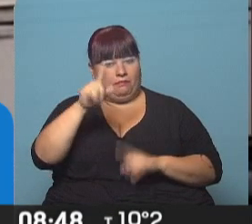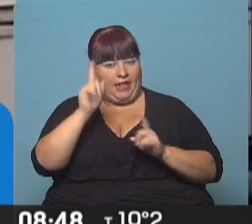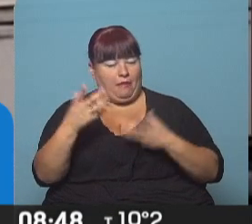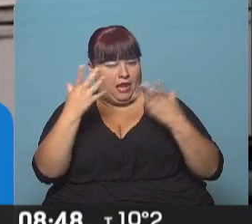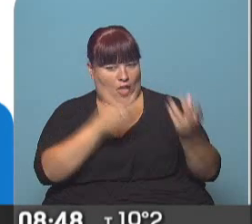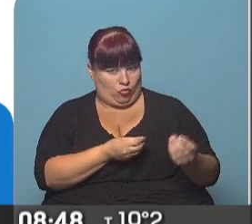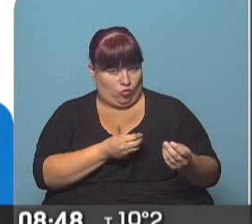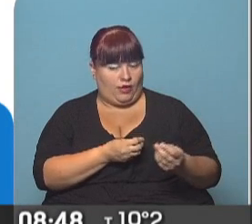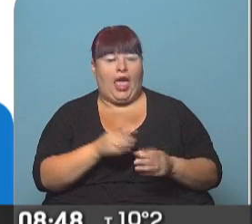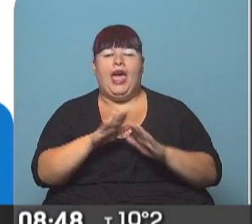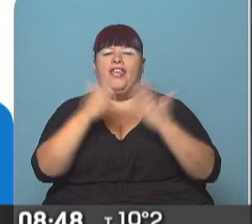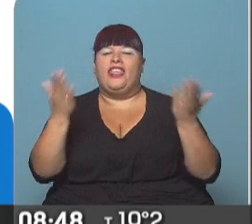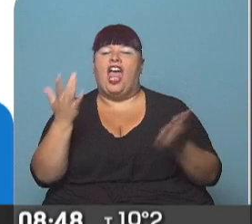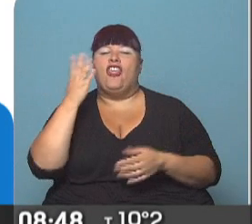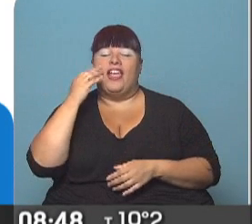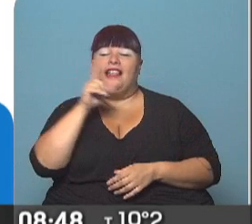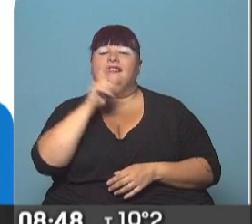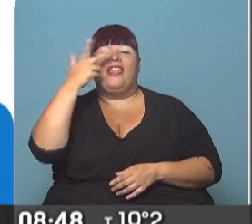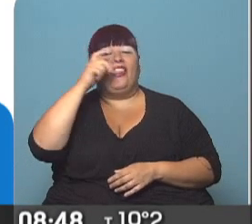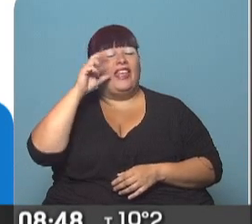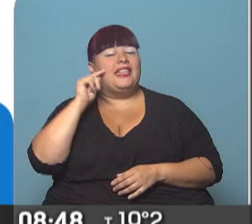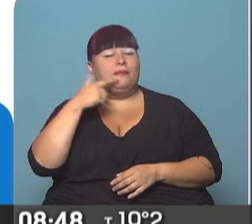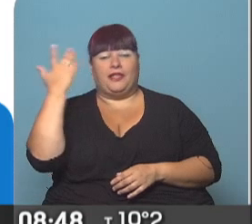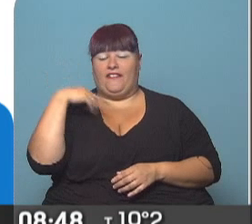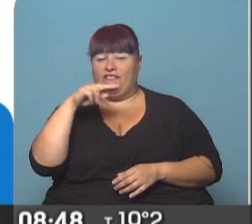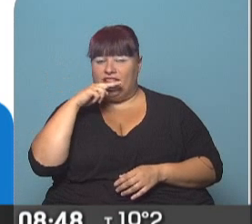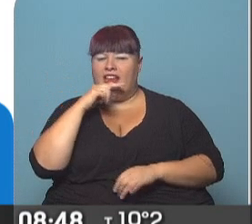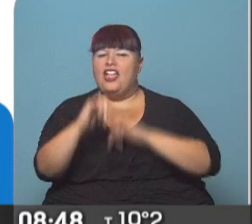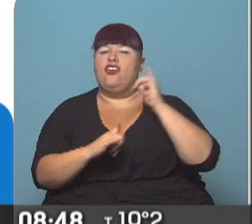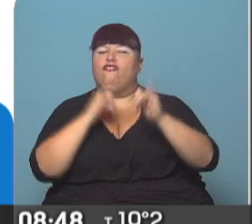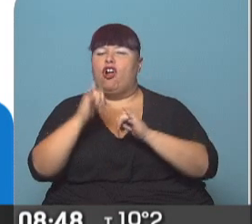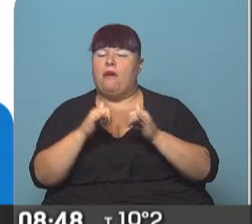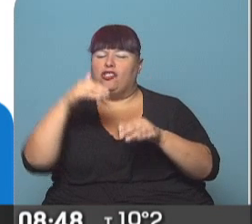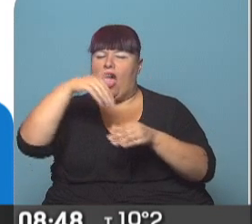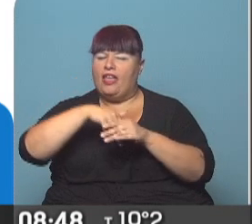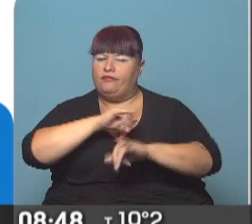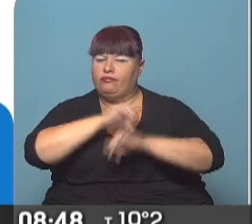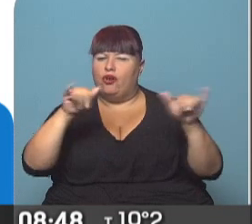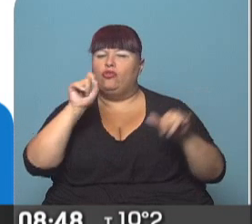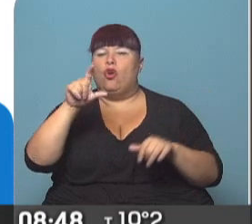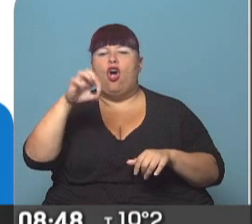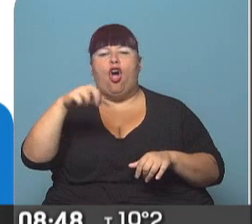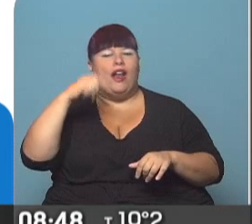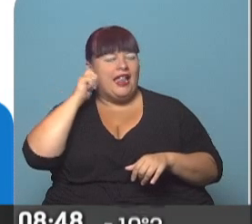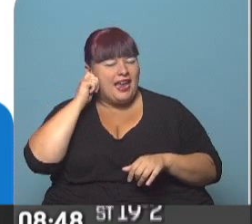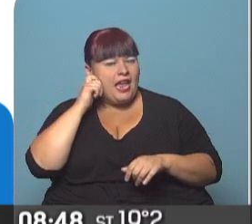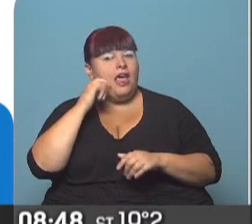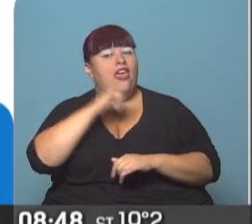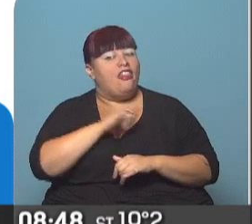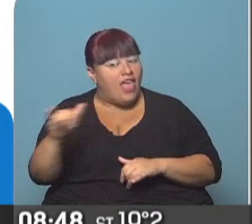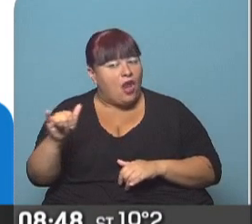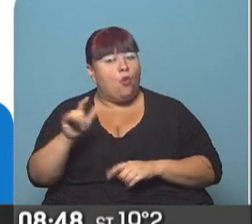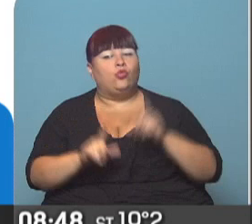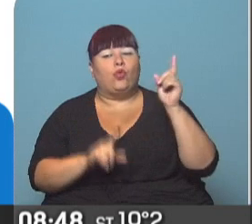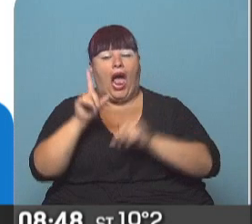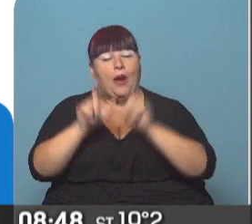ellas. El periódico inglés The Times publicó este viernes un informe interno de la ONG en la cual se denuncia que